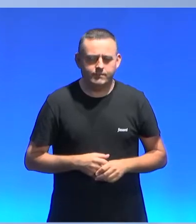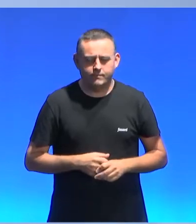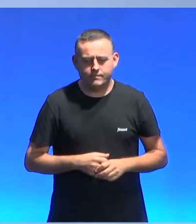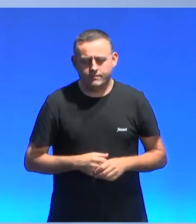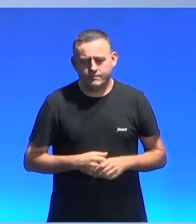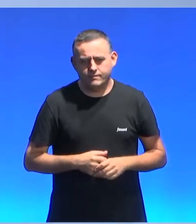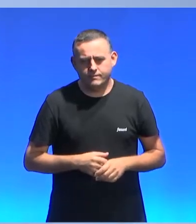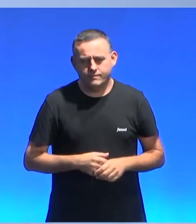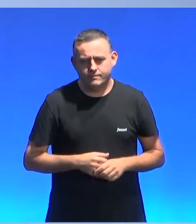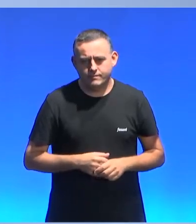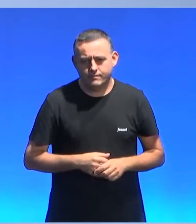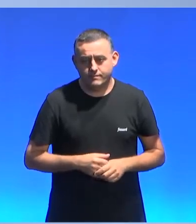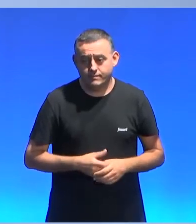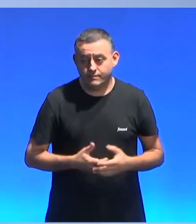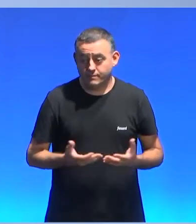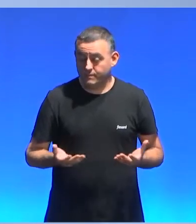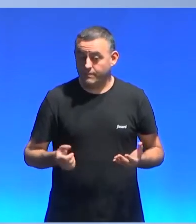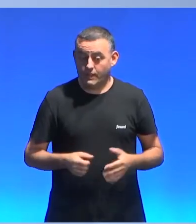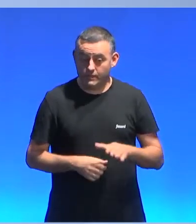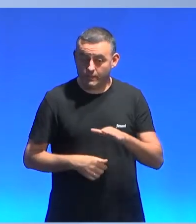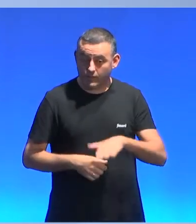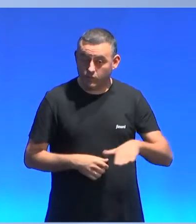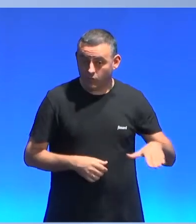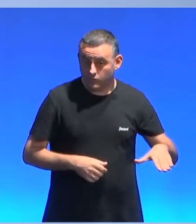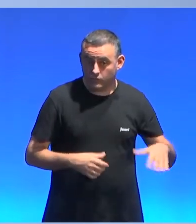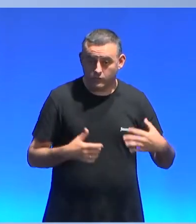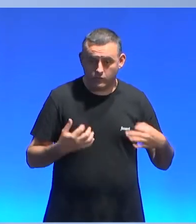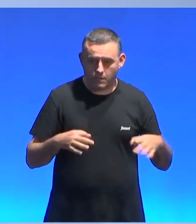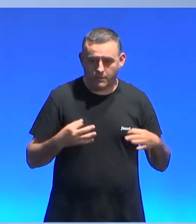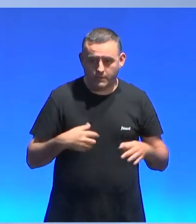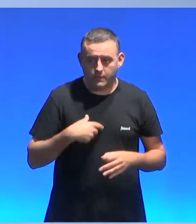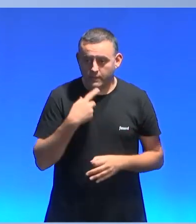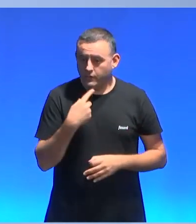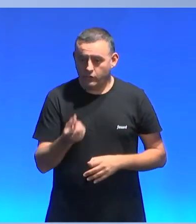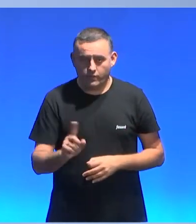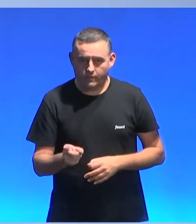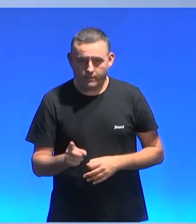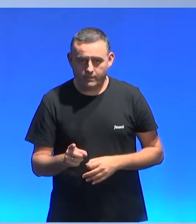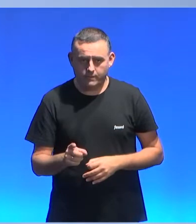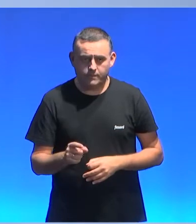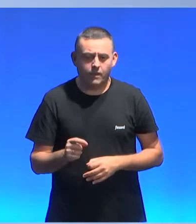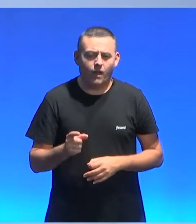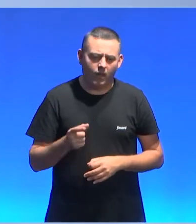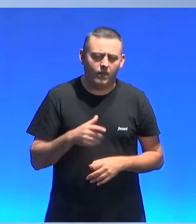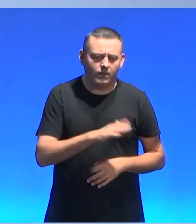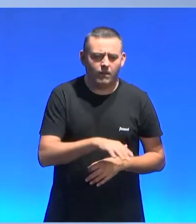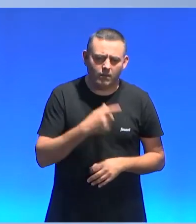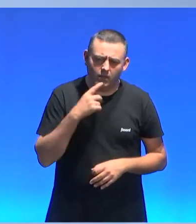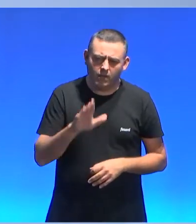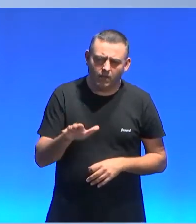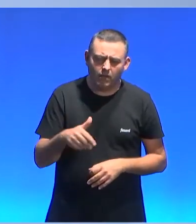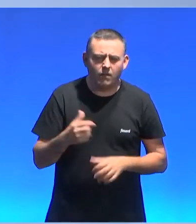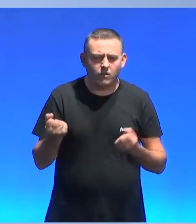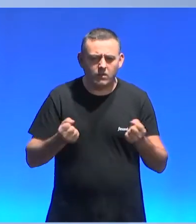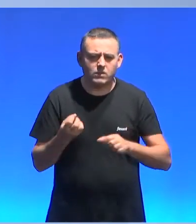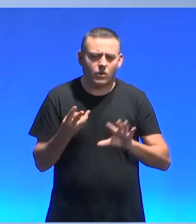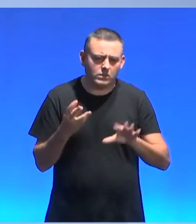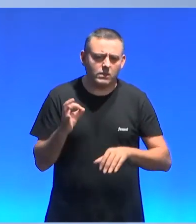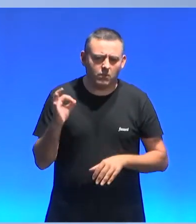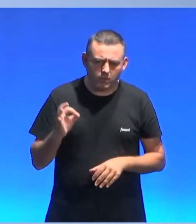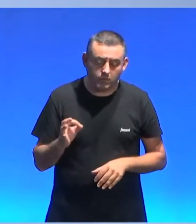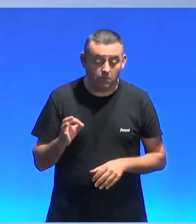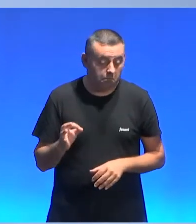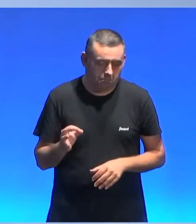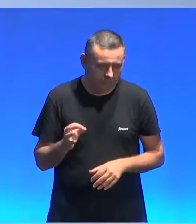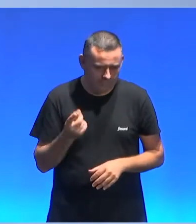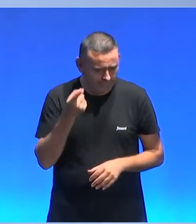niños no dicen esto, ni lo saben, pero lo viven. No tienen dónde ir,